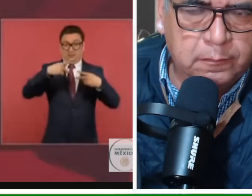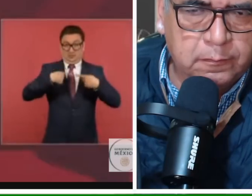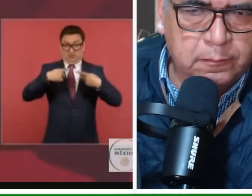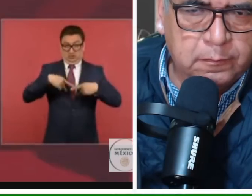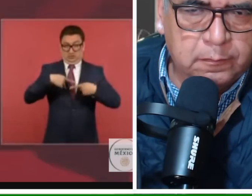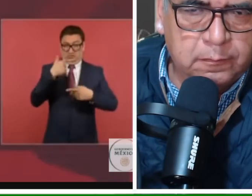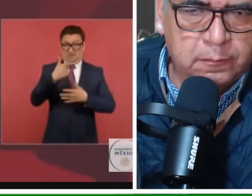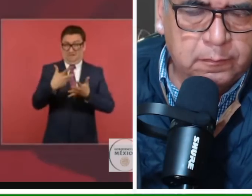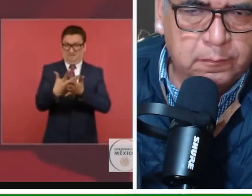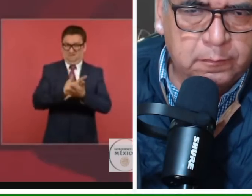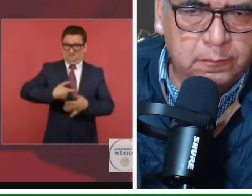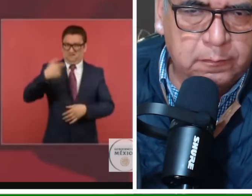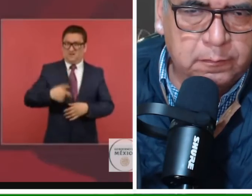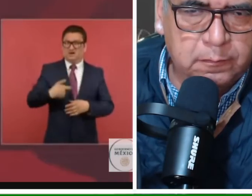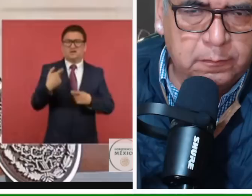bastante